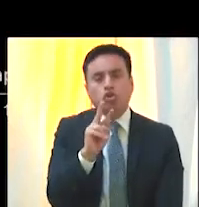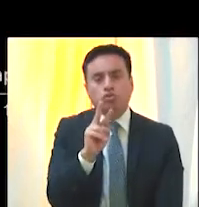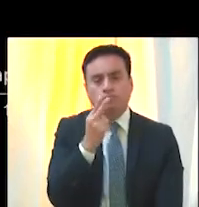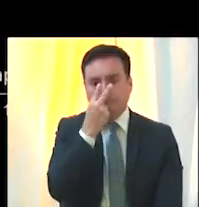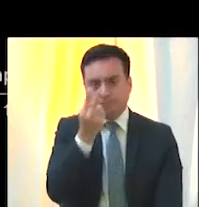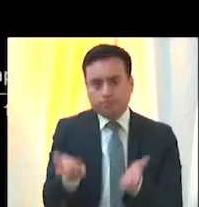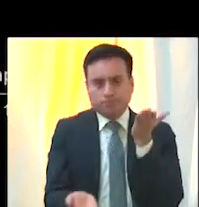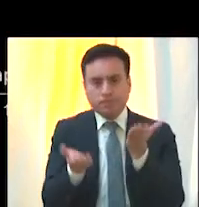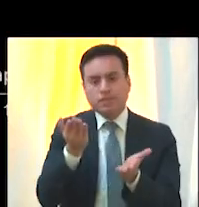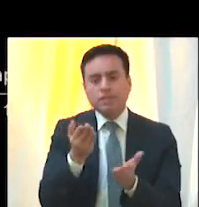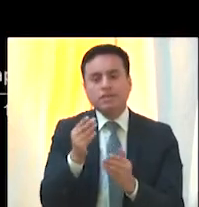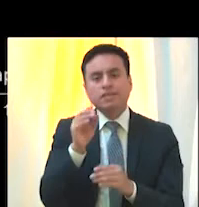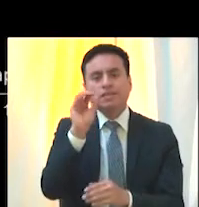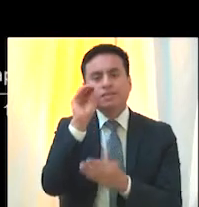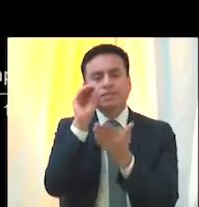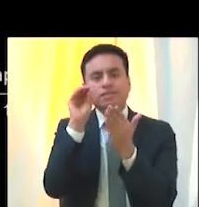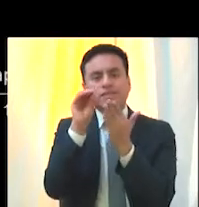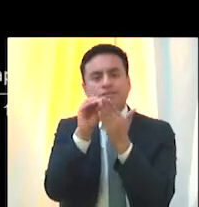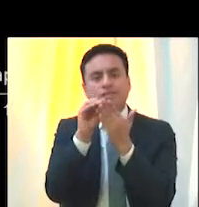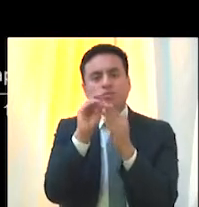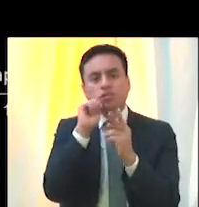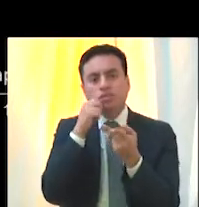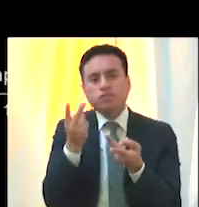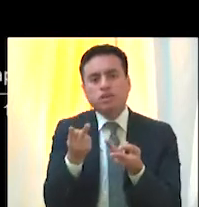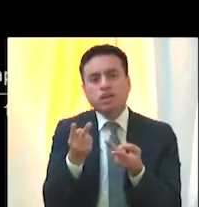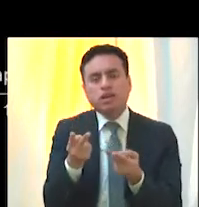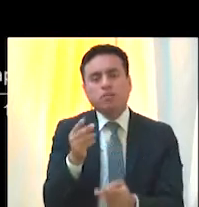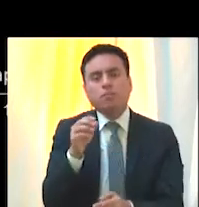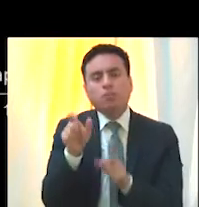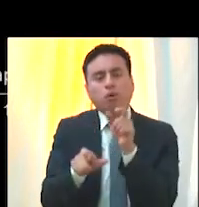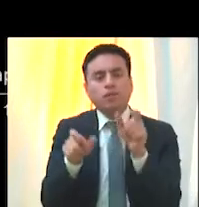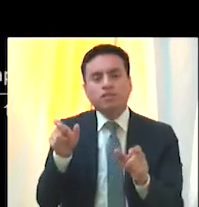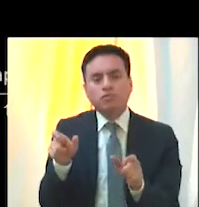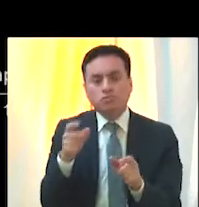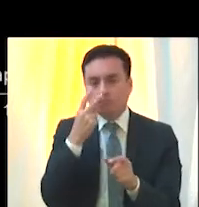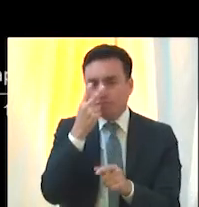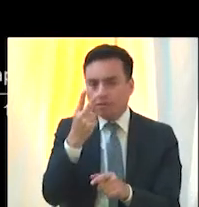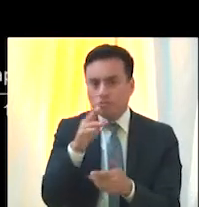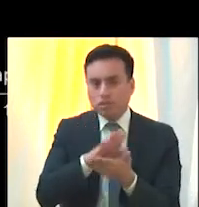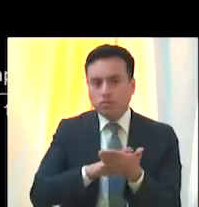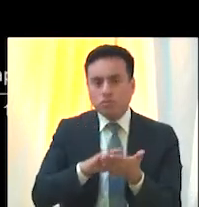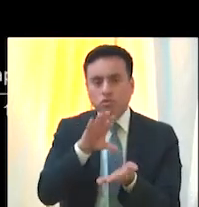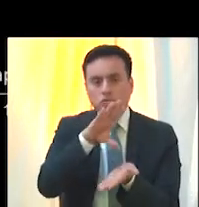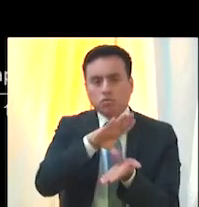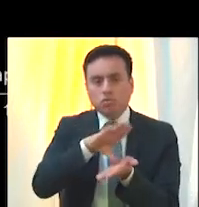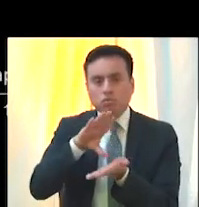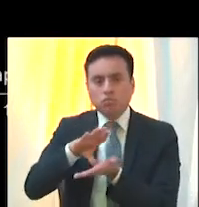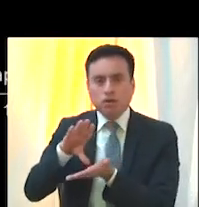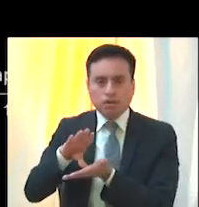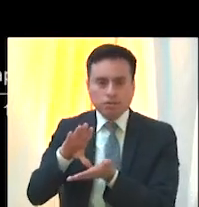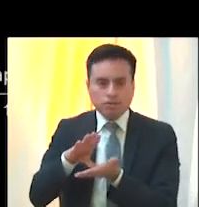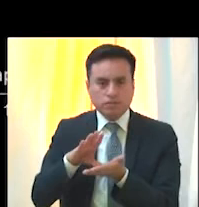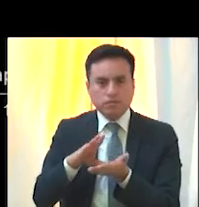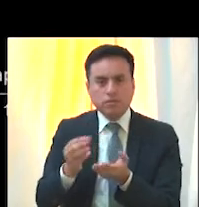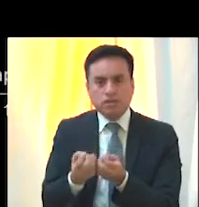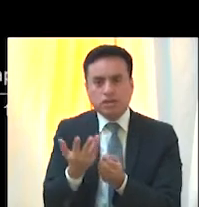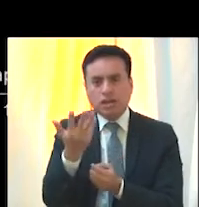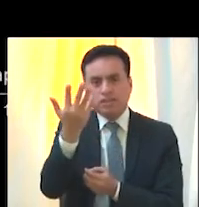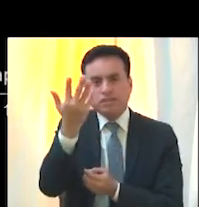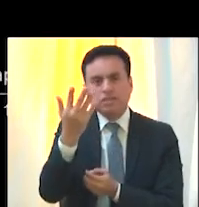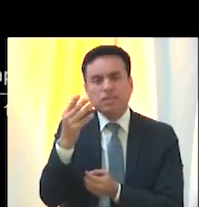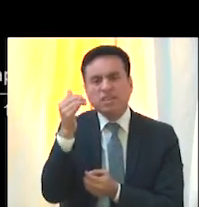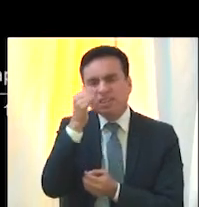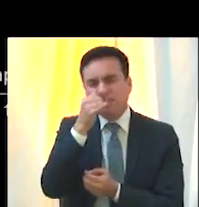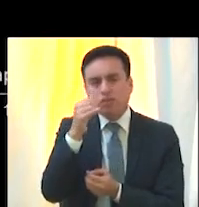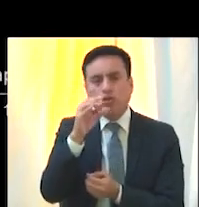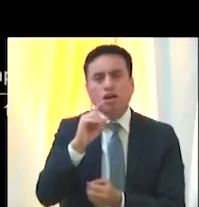El tamaño del símbolo corresponde además a la población. Y ustedes ven, por ejemplo, países muy emisores de gases con efecto invernadero